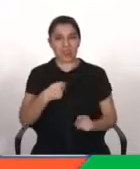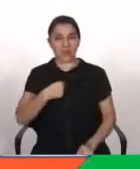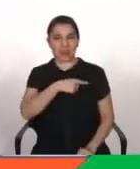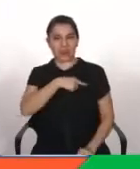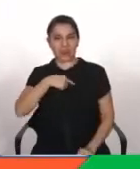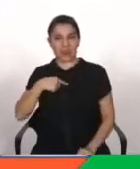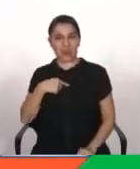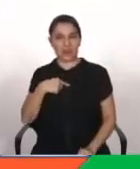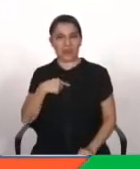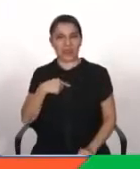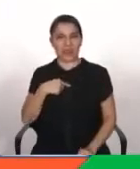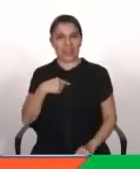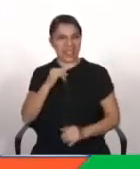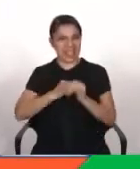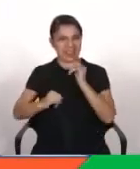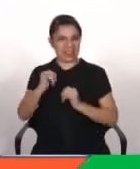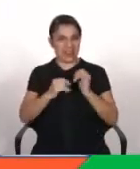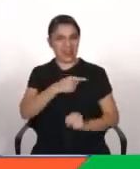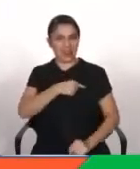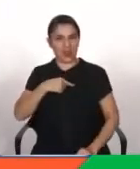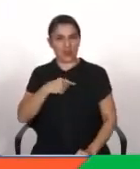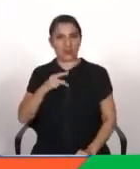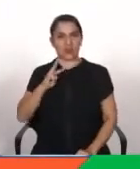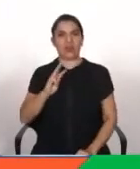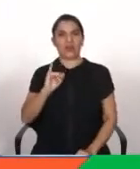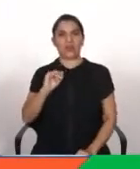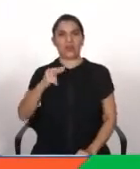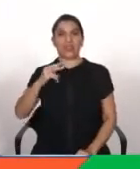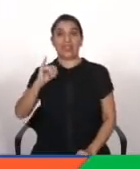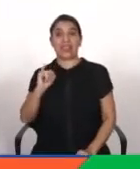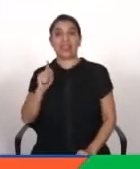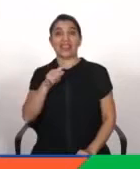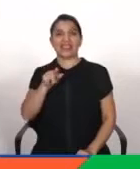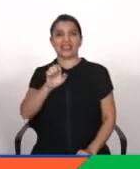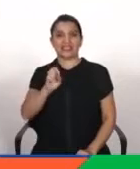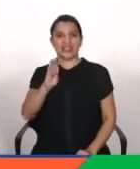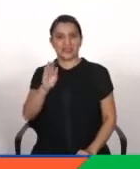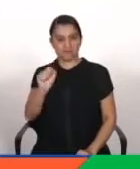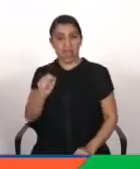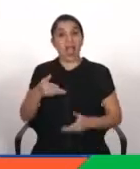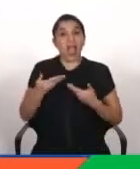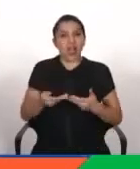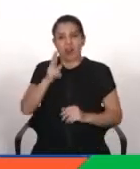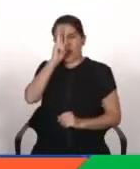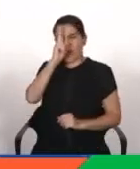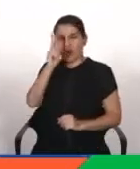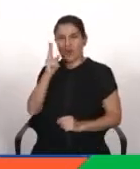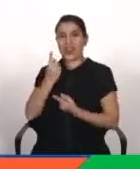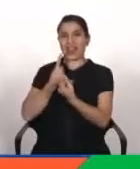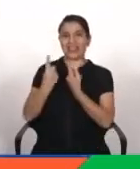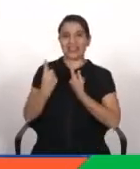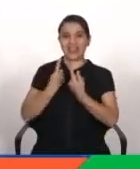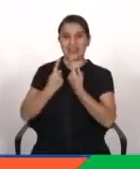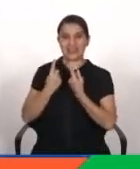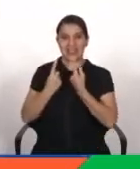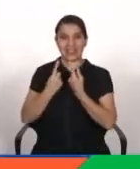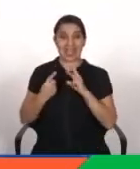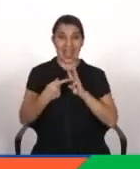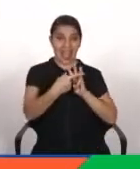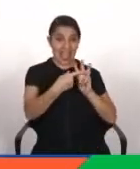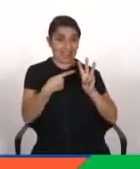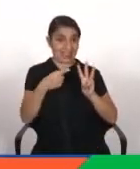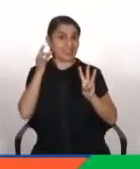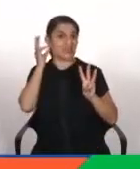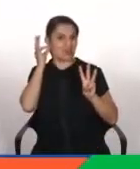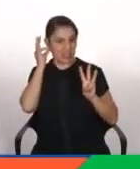más conocido en internet como Wikiseba, y tengo el honor de hacer la entrevista a tres chicas que conozco en persona. Bueno, a una no la conocí hoy en